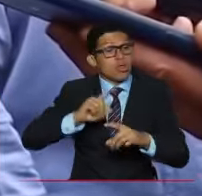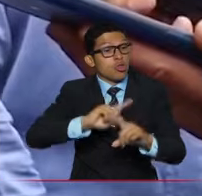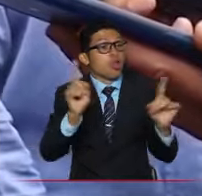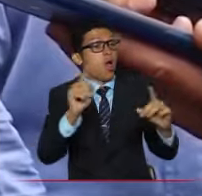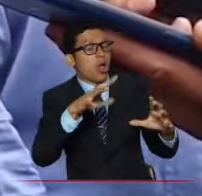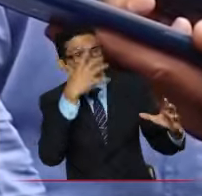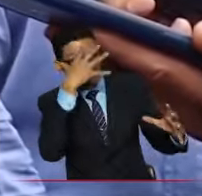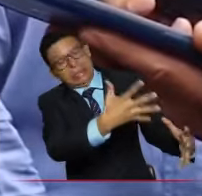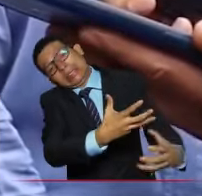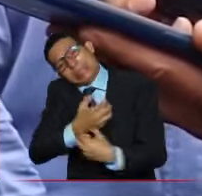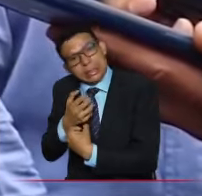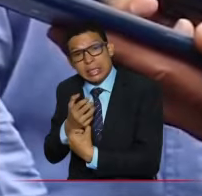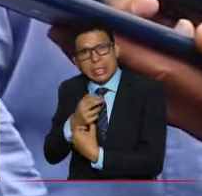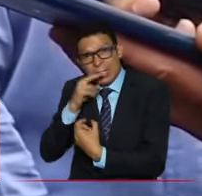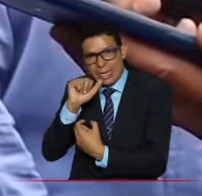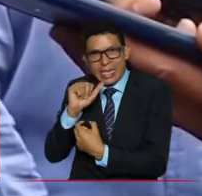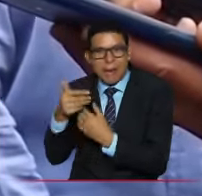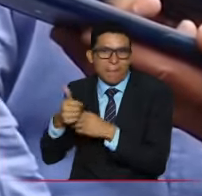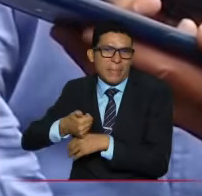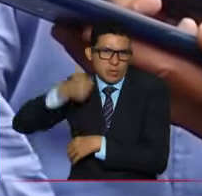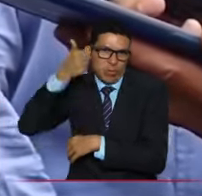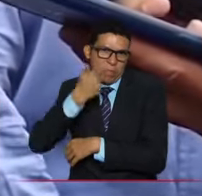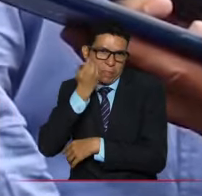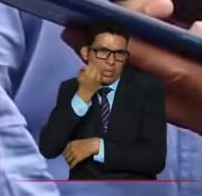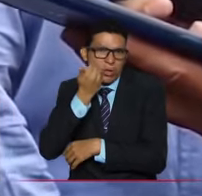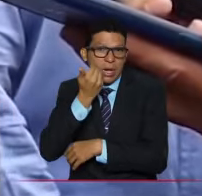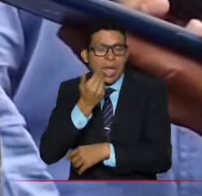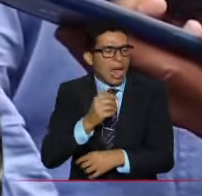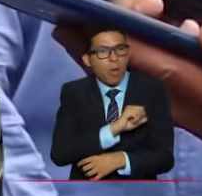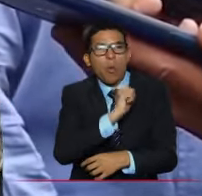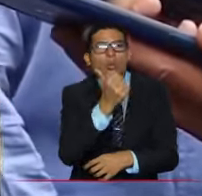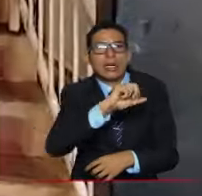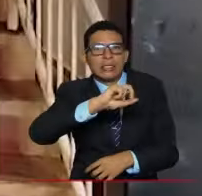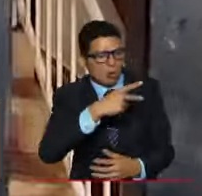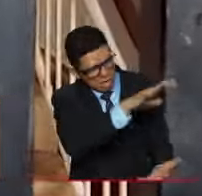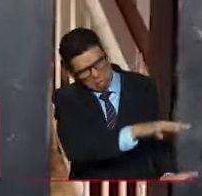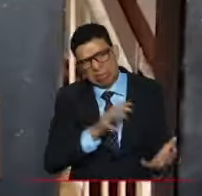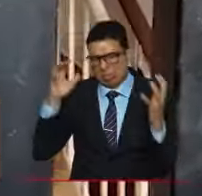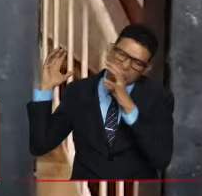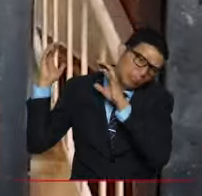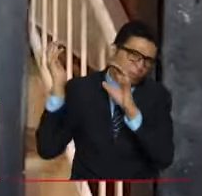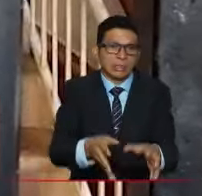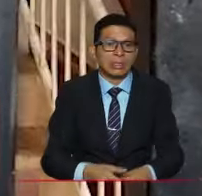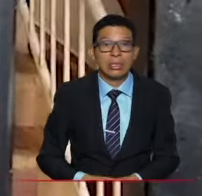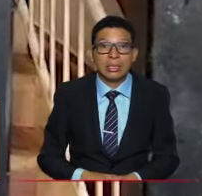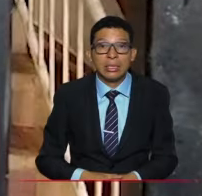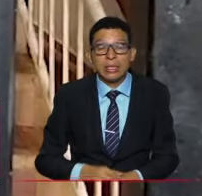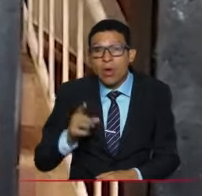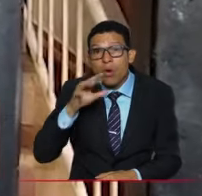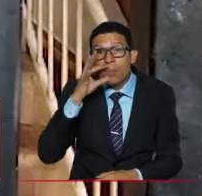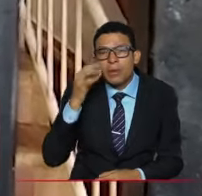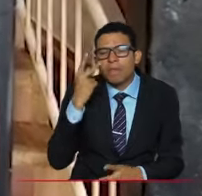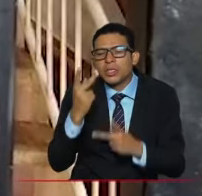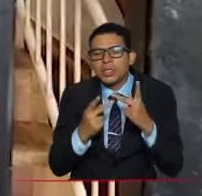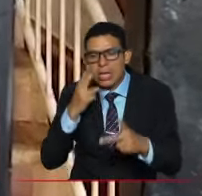las menores, a la mayor. Sin embargo, el ciudadano alcanza a lanzar a la hija menor. El sujeto, quien se encontraba visitando a sus